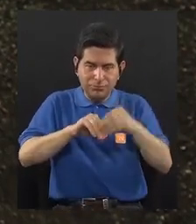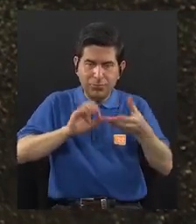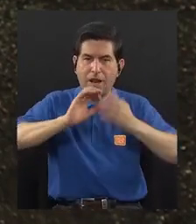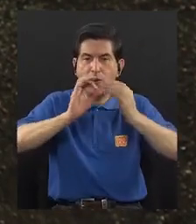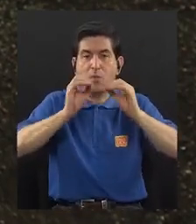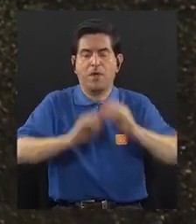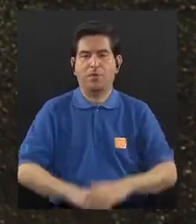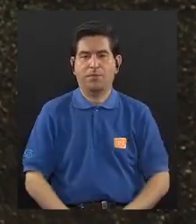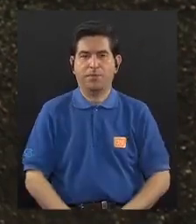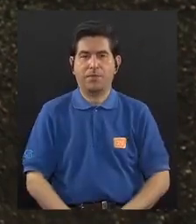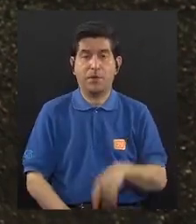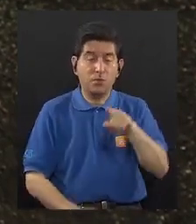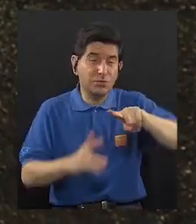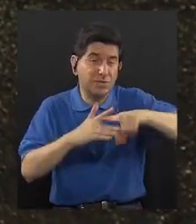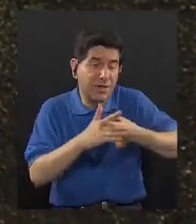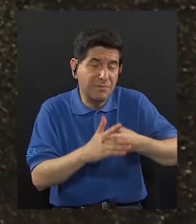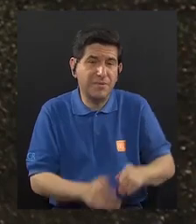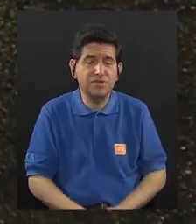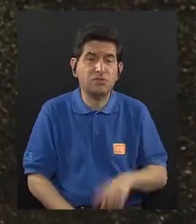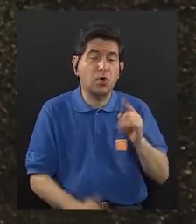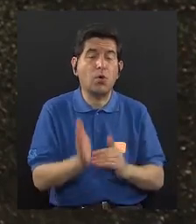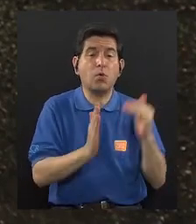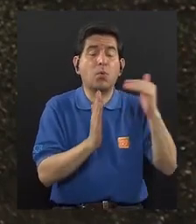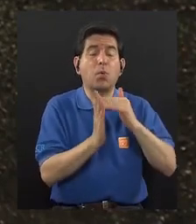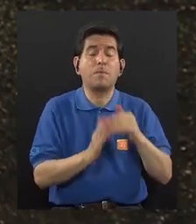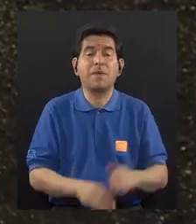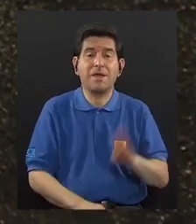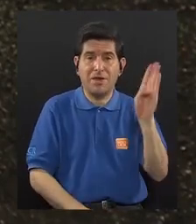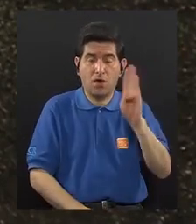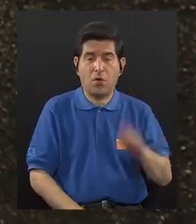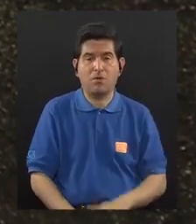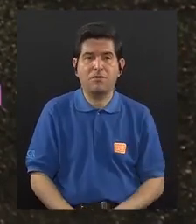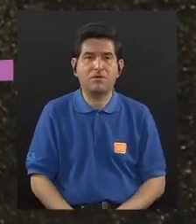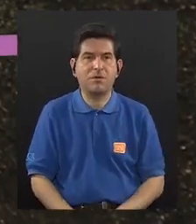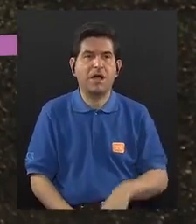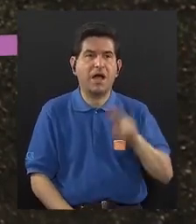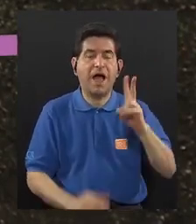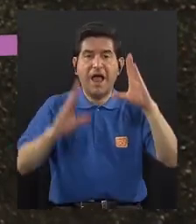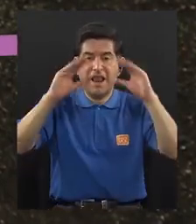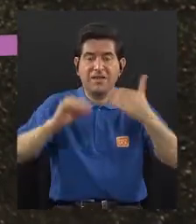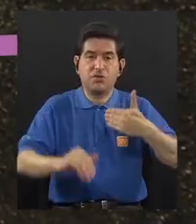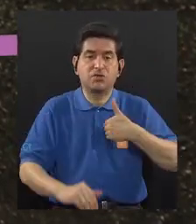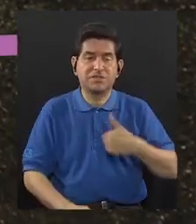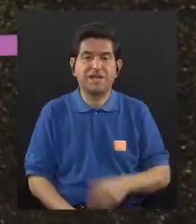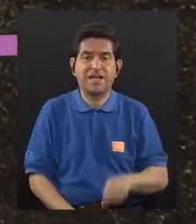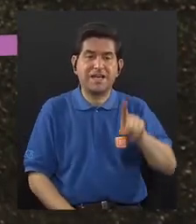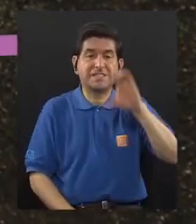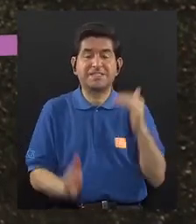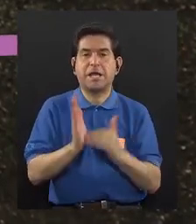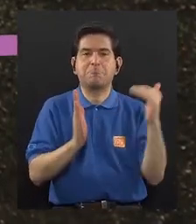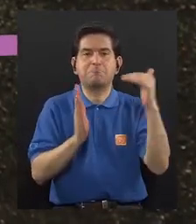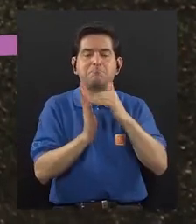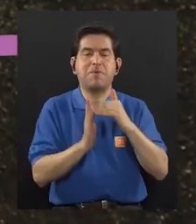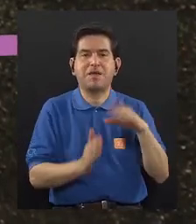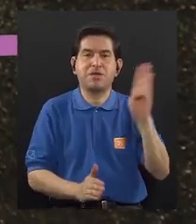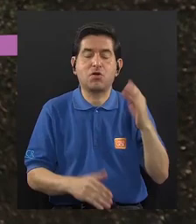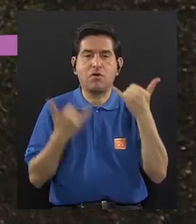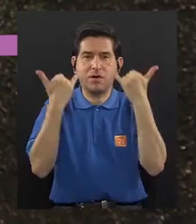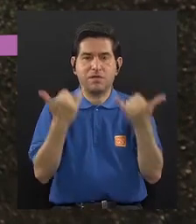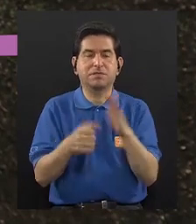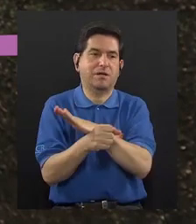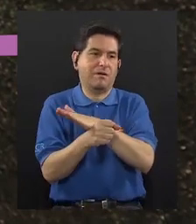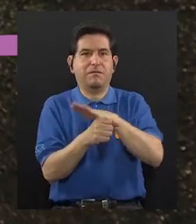la cantidad entonces si usted empezó con una carga de un millón de bacterias a las 2 de la tarde si tiene 100 millones de bacterias